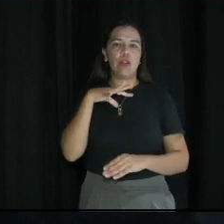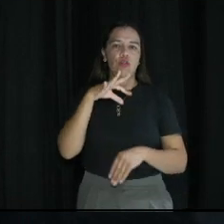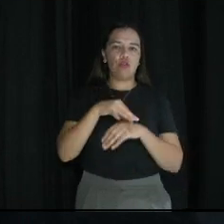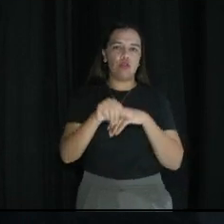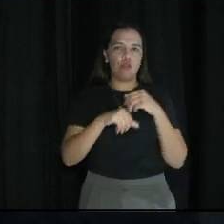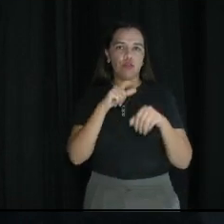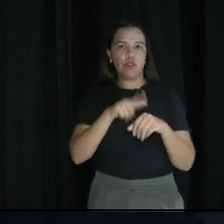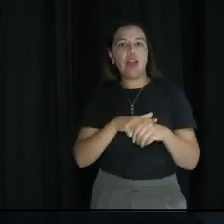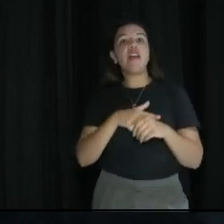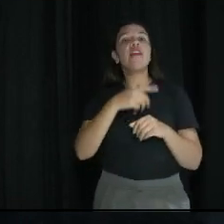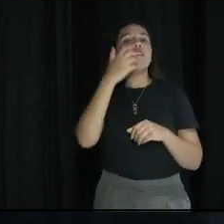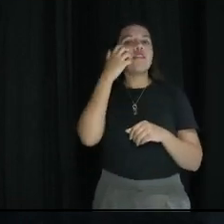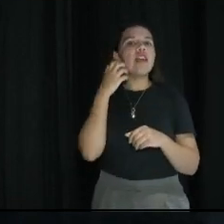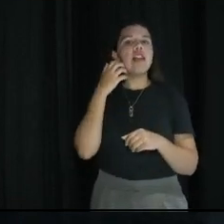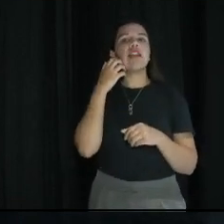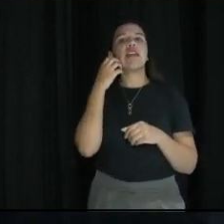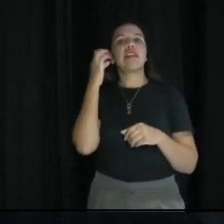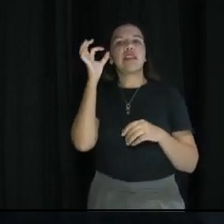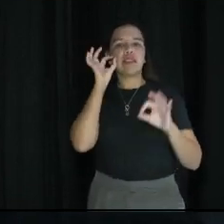grandes felinos.